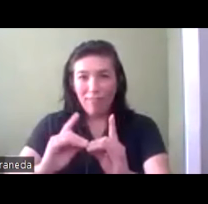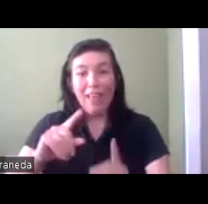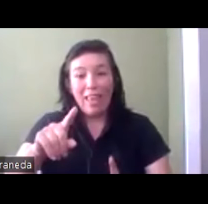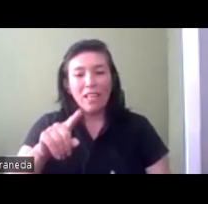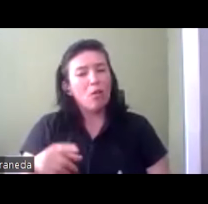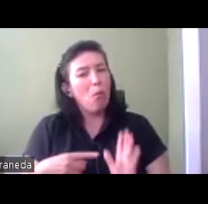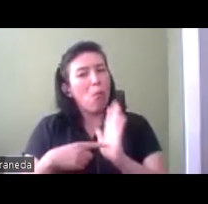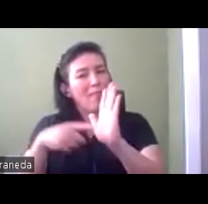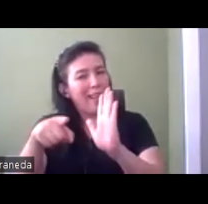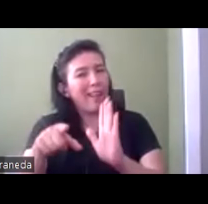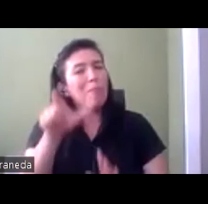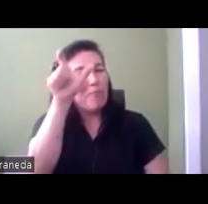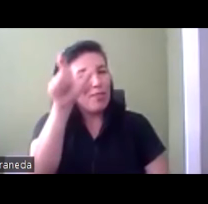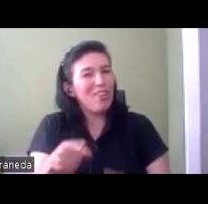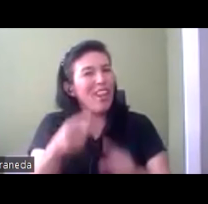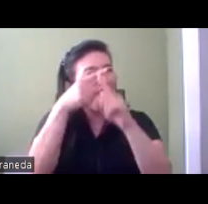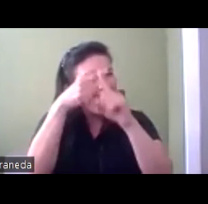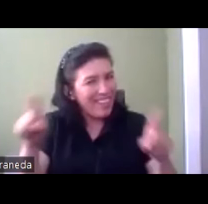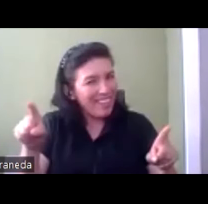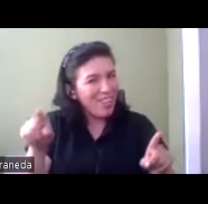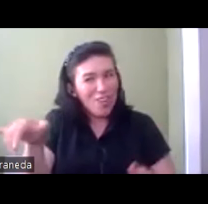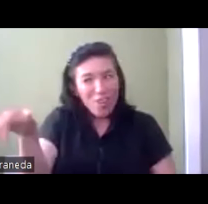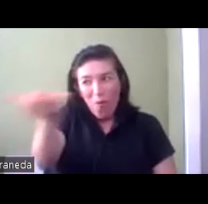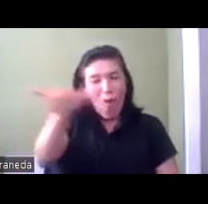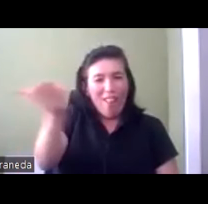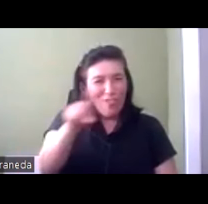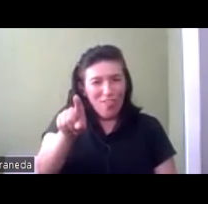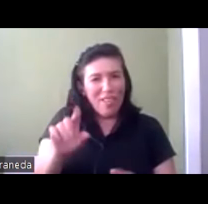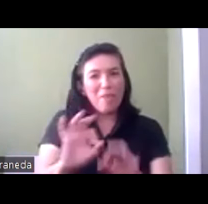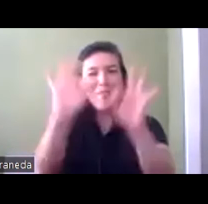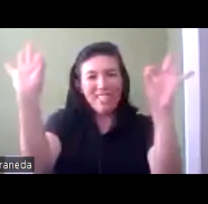La siguiente, por favor, Rory.